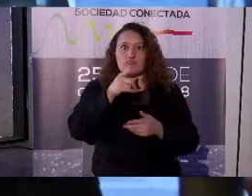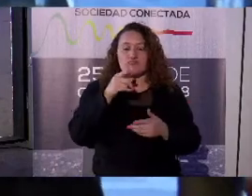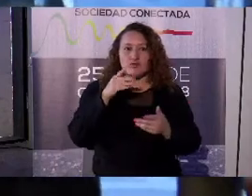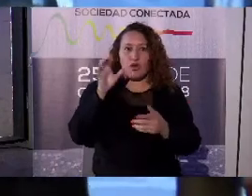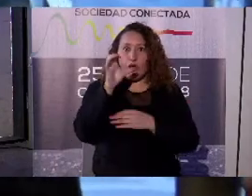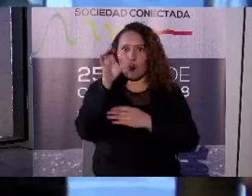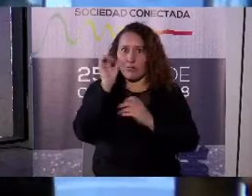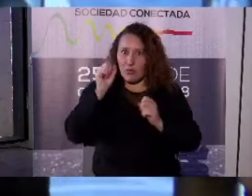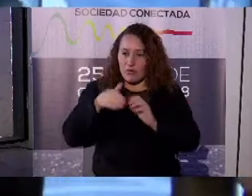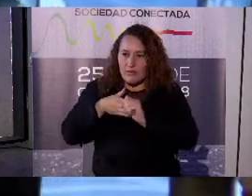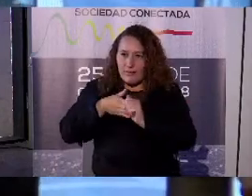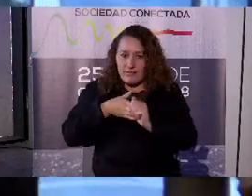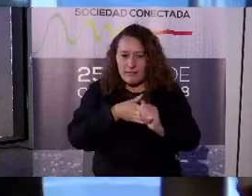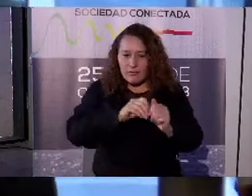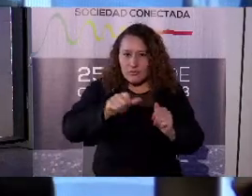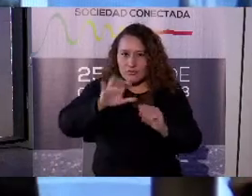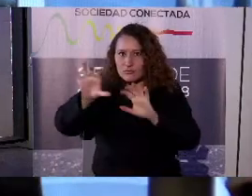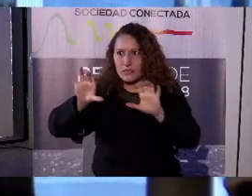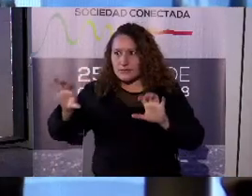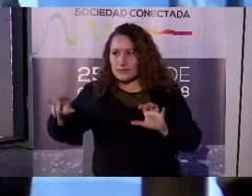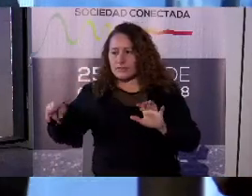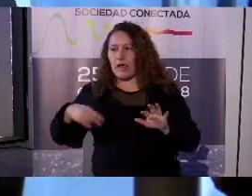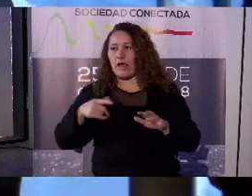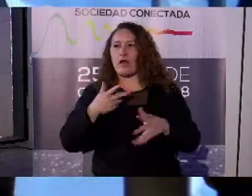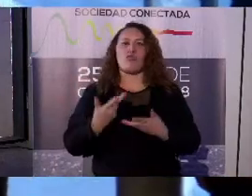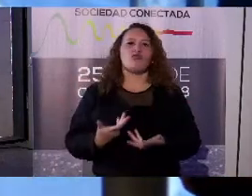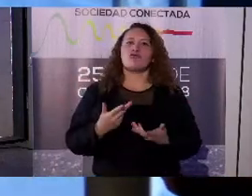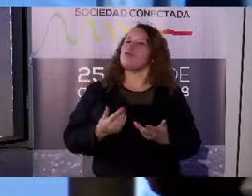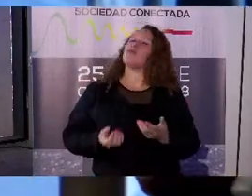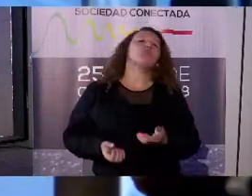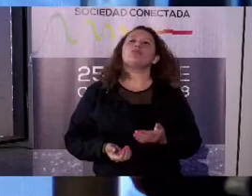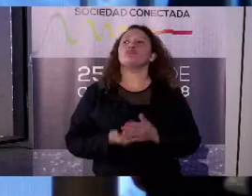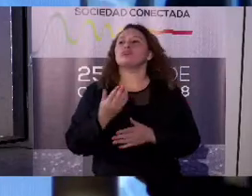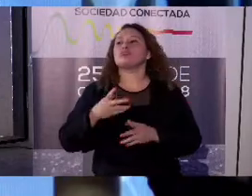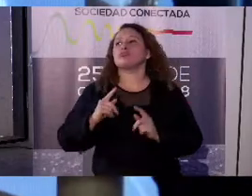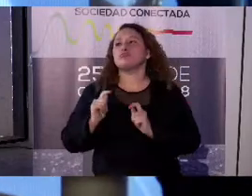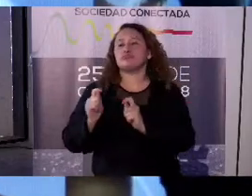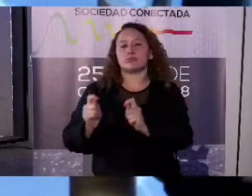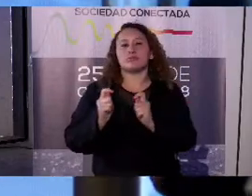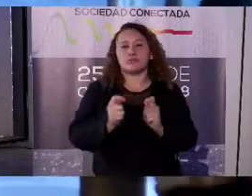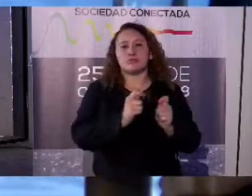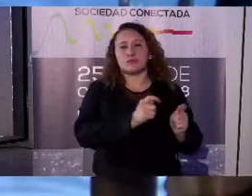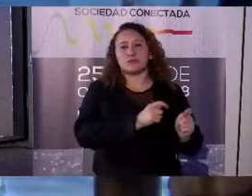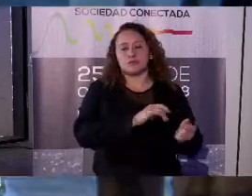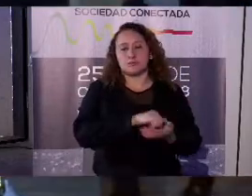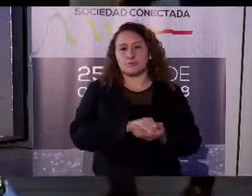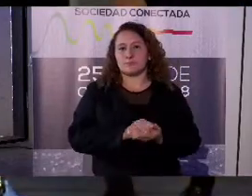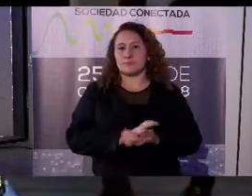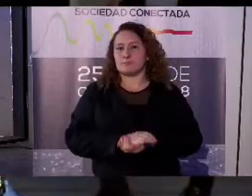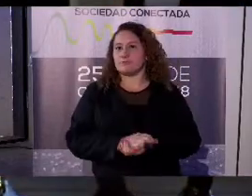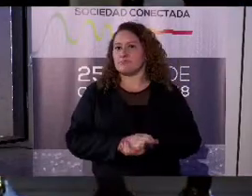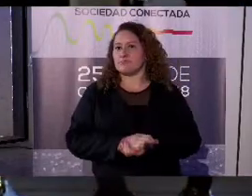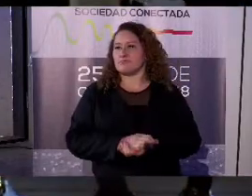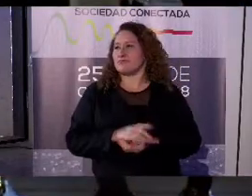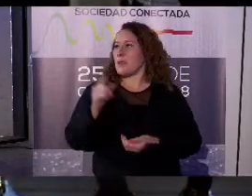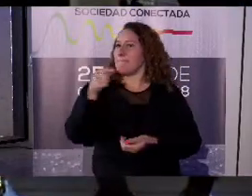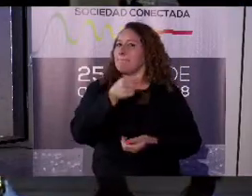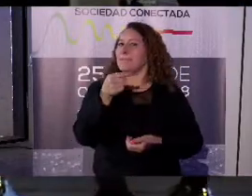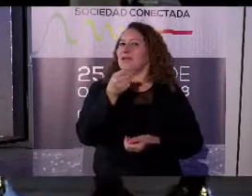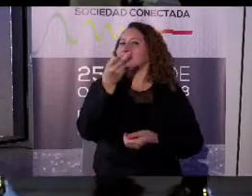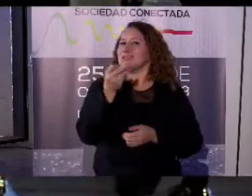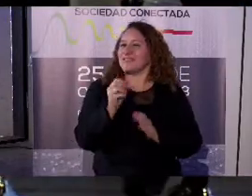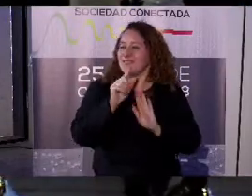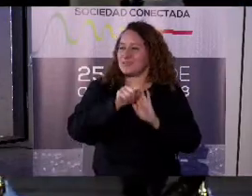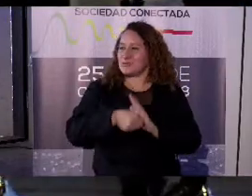países de la región para saber que efectivamente un nuevo escenario de asignación de espectro es posible menos 30 segundos menos 30